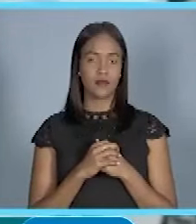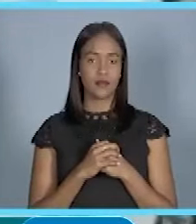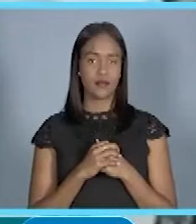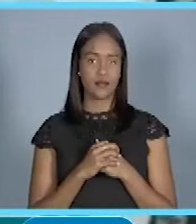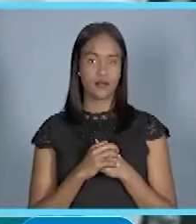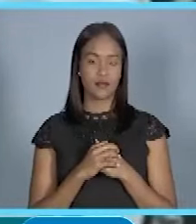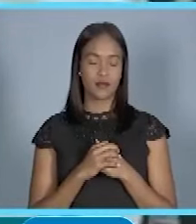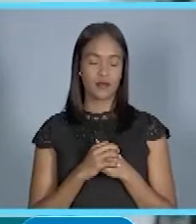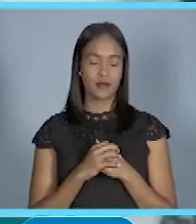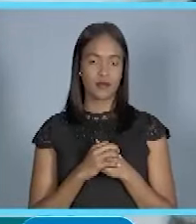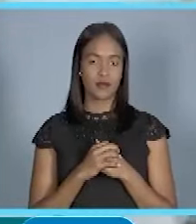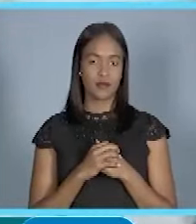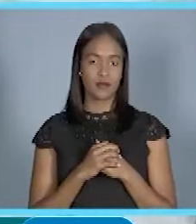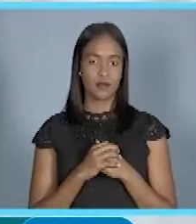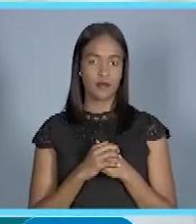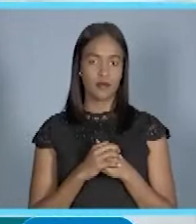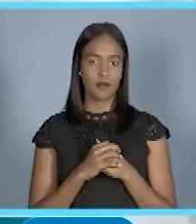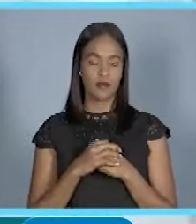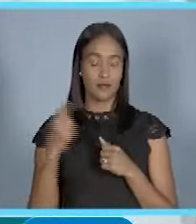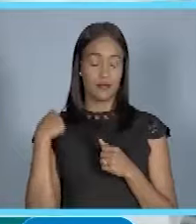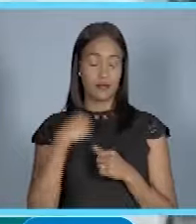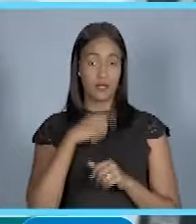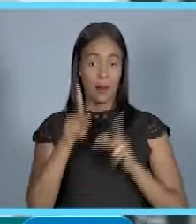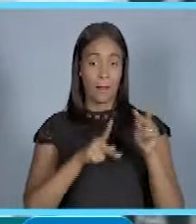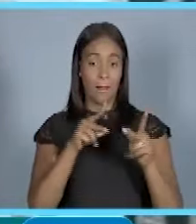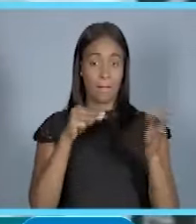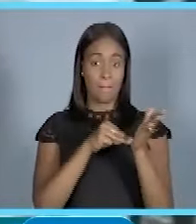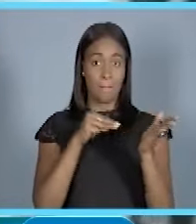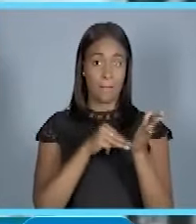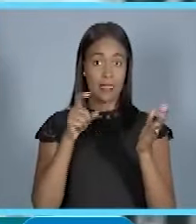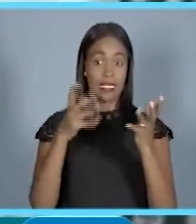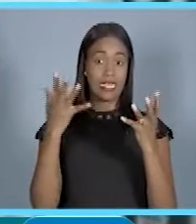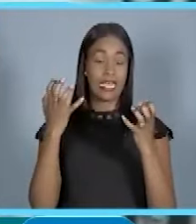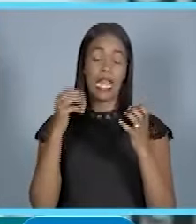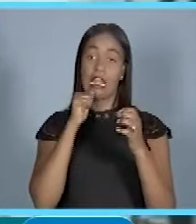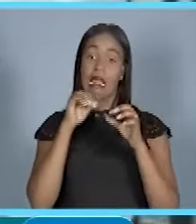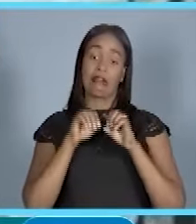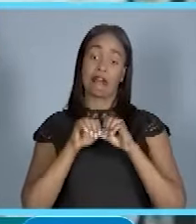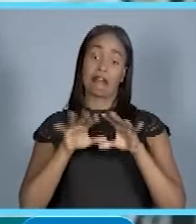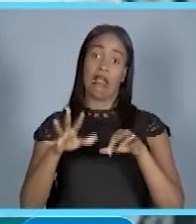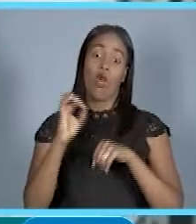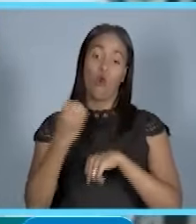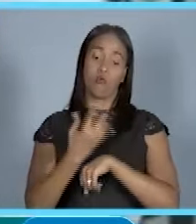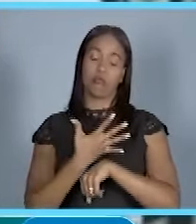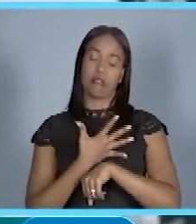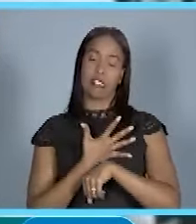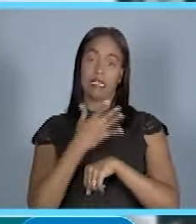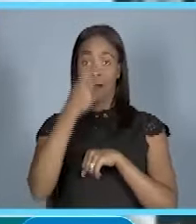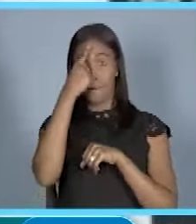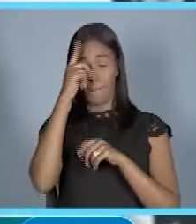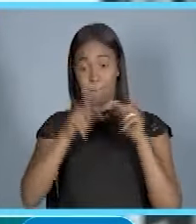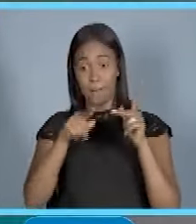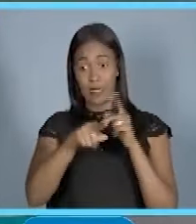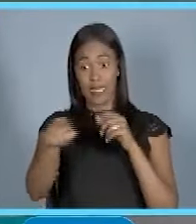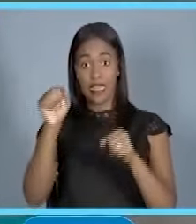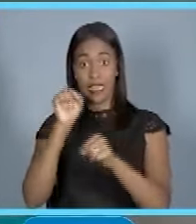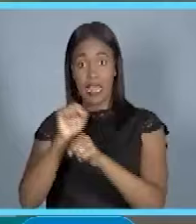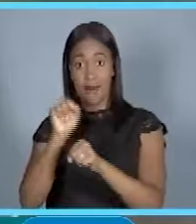propagación, sino nosotros como personal de salud, proveedores, no contagiarnos, porque imagínense que además de recibir pacientes, que el personal venga y se